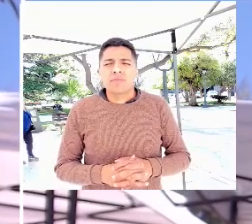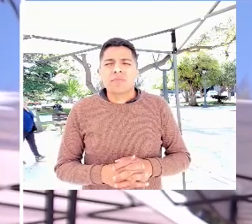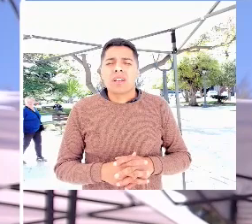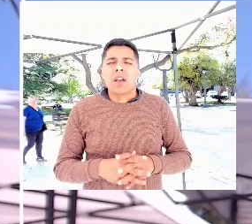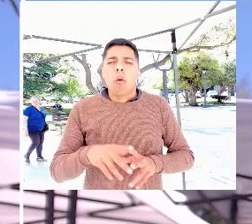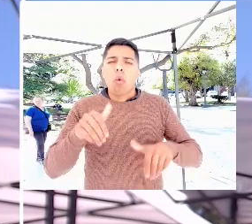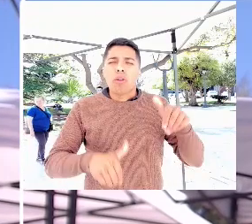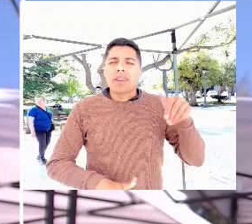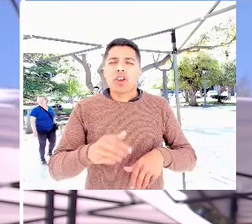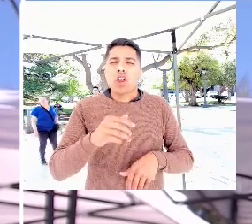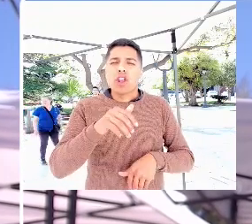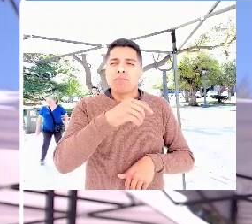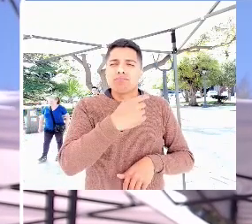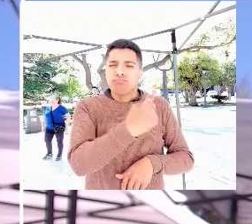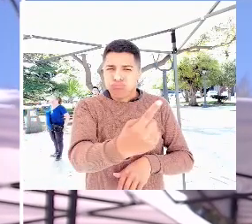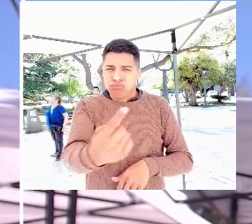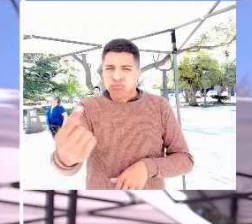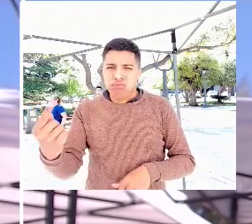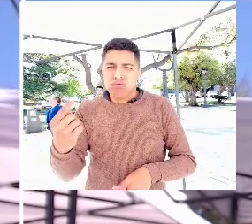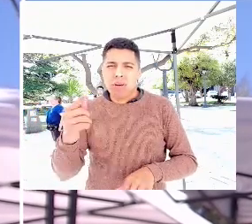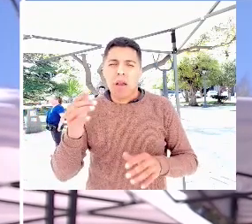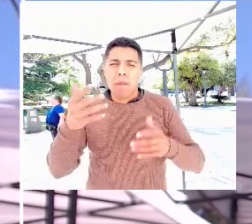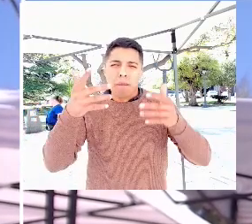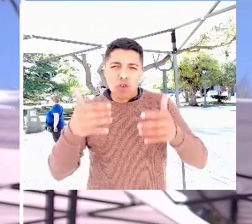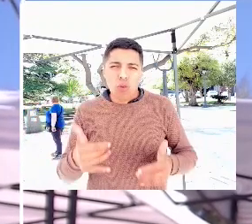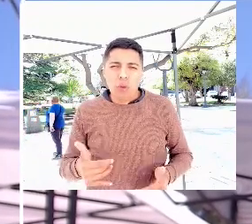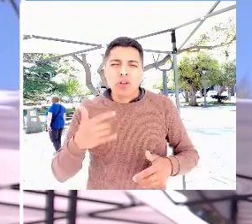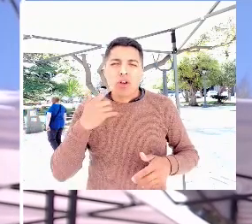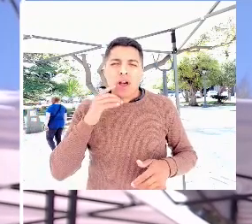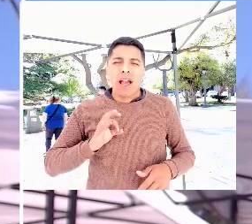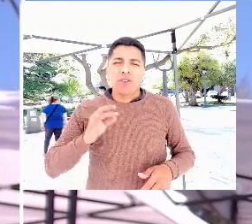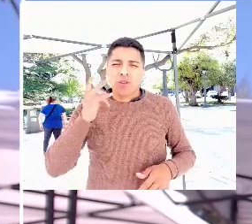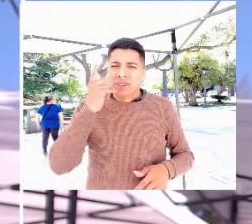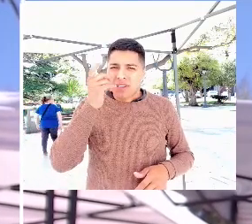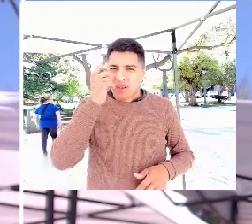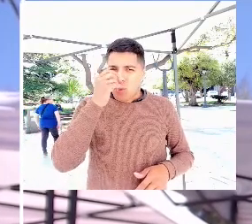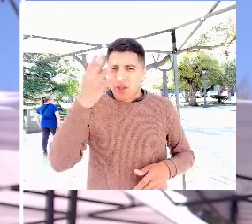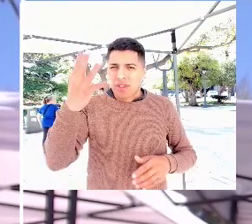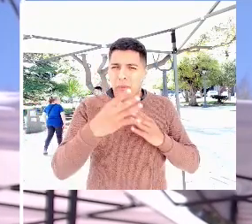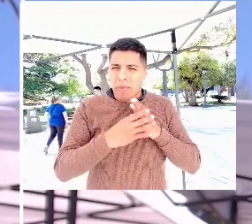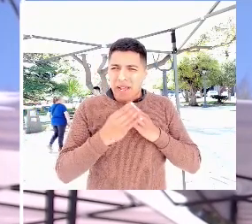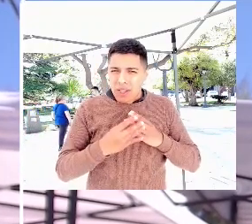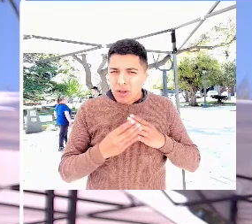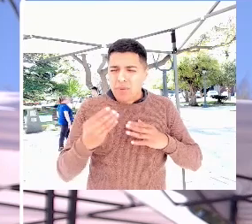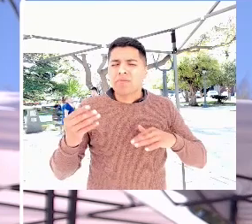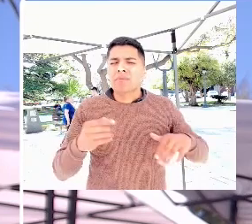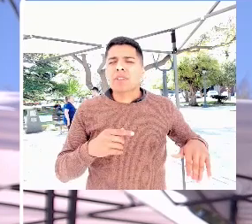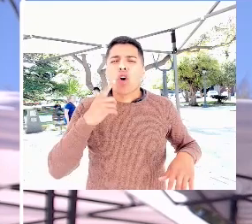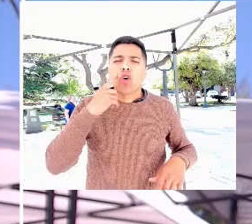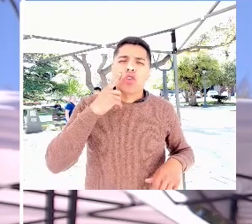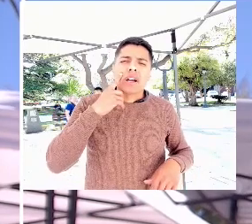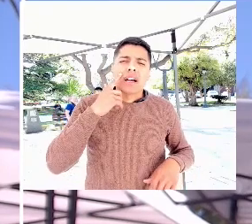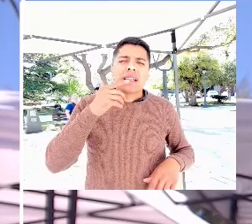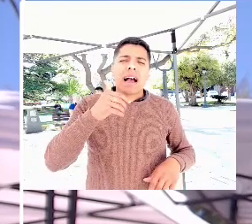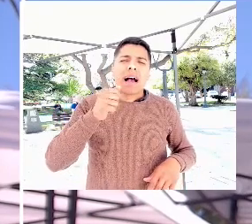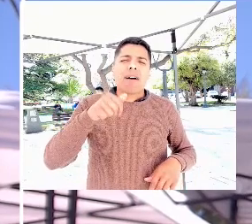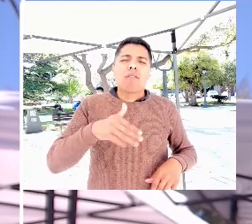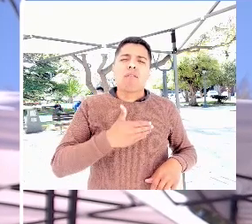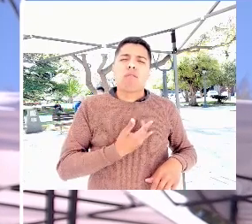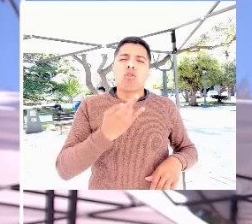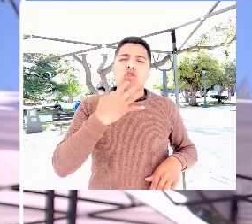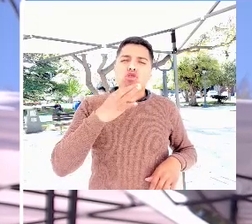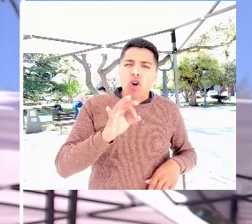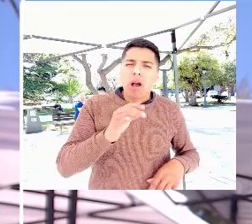Votación nominal, presupuesto general de gasto 2024. Concejal Anfuso.